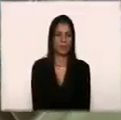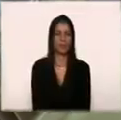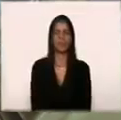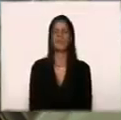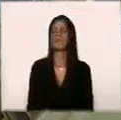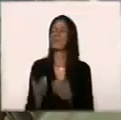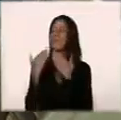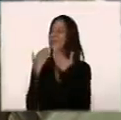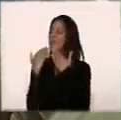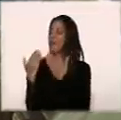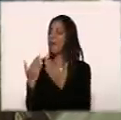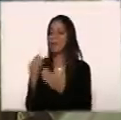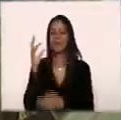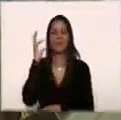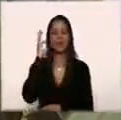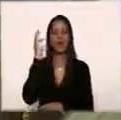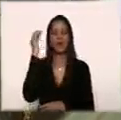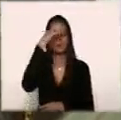Gracias, presidenta.